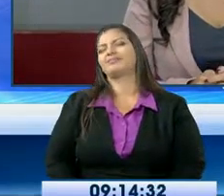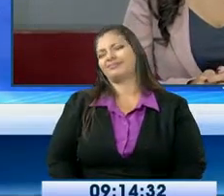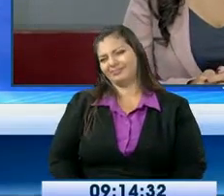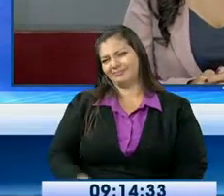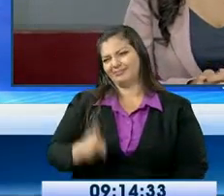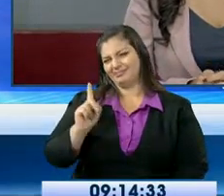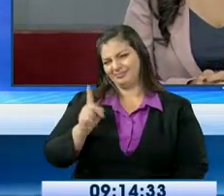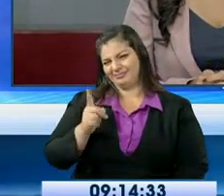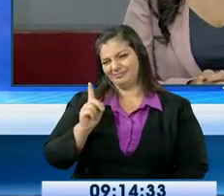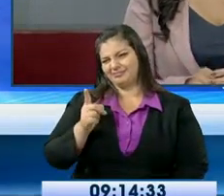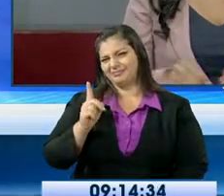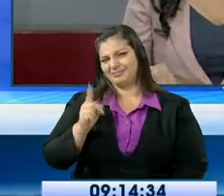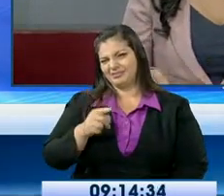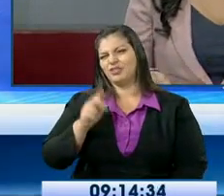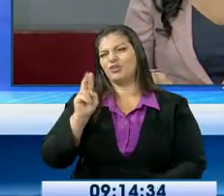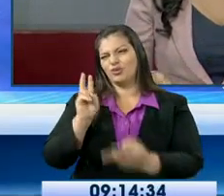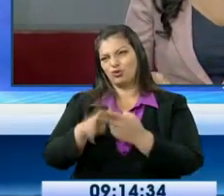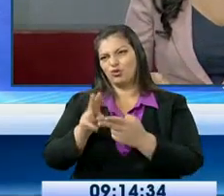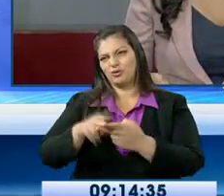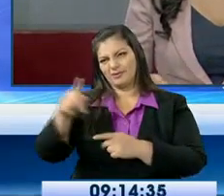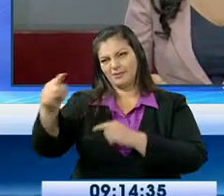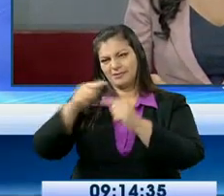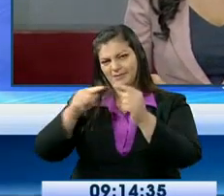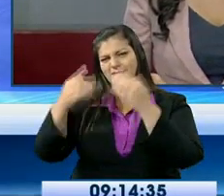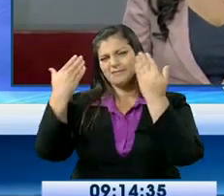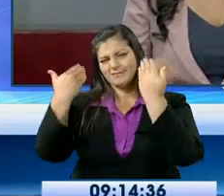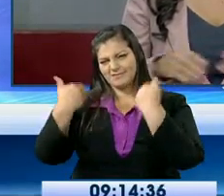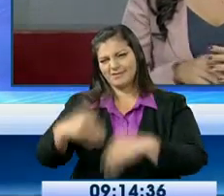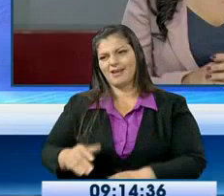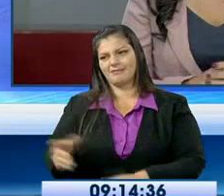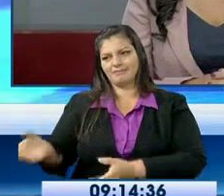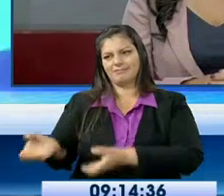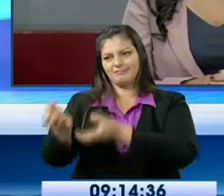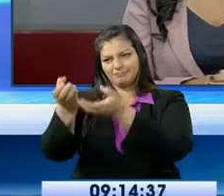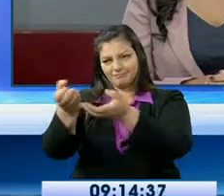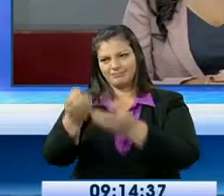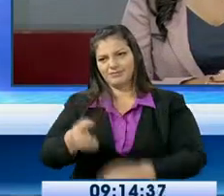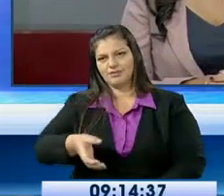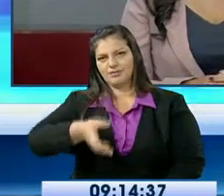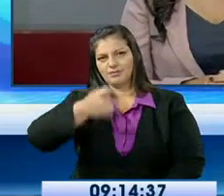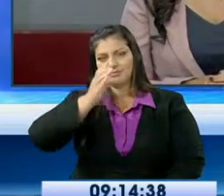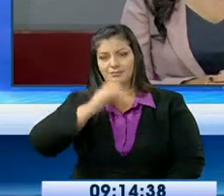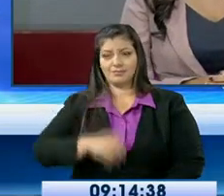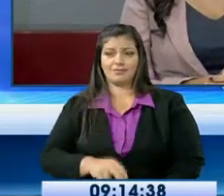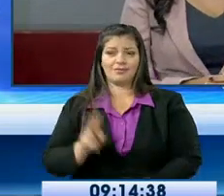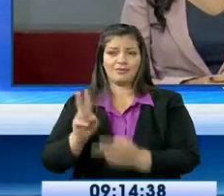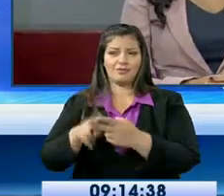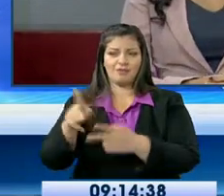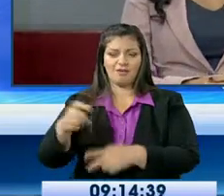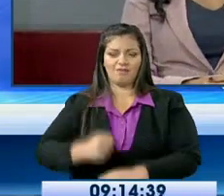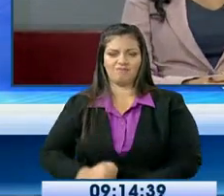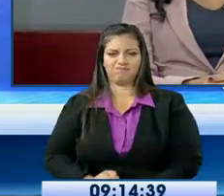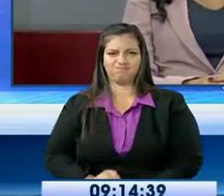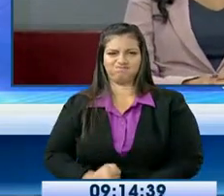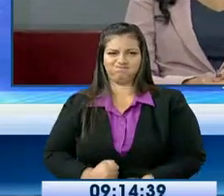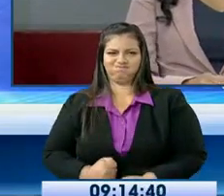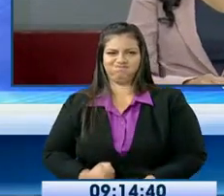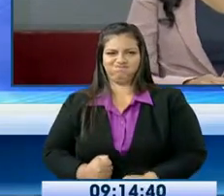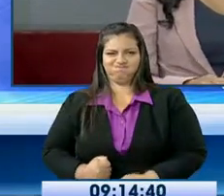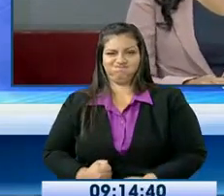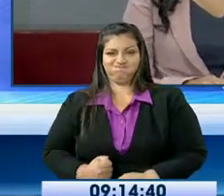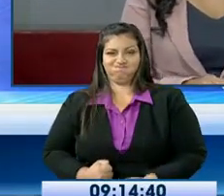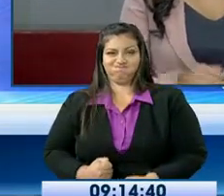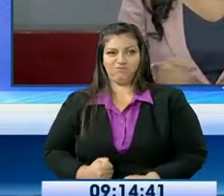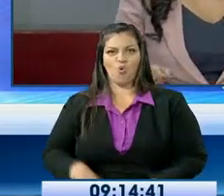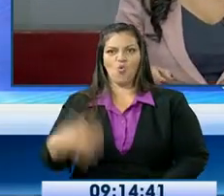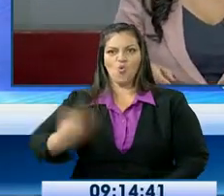obviamente. Sí, sí probó, hay que decirlo tú, que es. Yo ¿tú no crees que con esa contextura no va a haber probado? ¡Ah, caray! Ya eso es guerra.